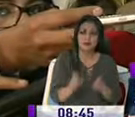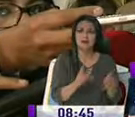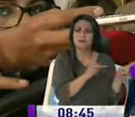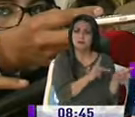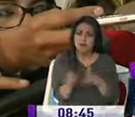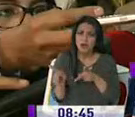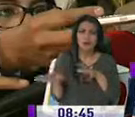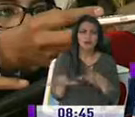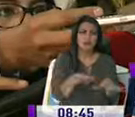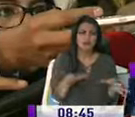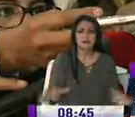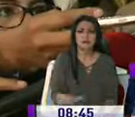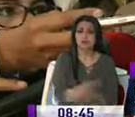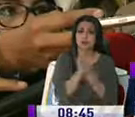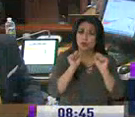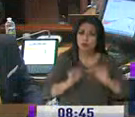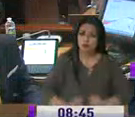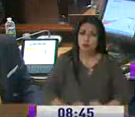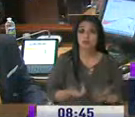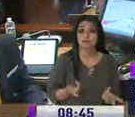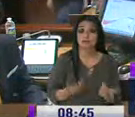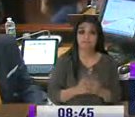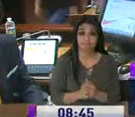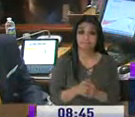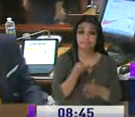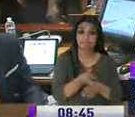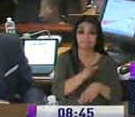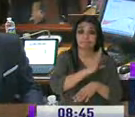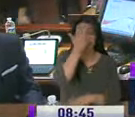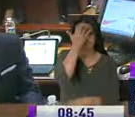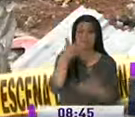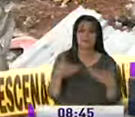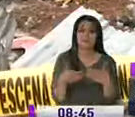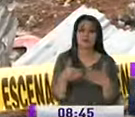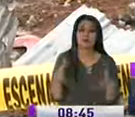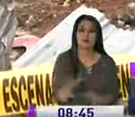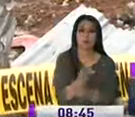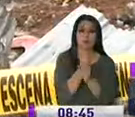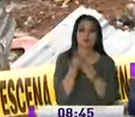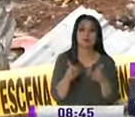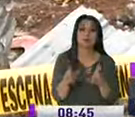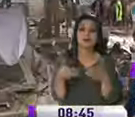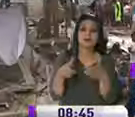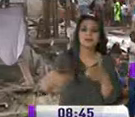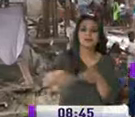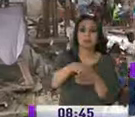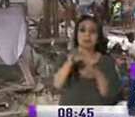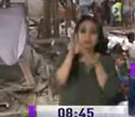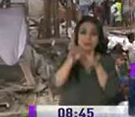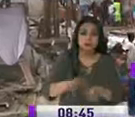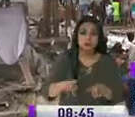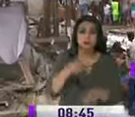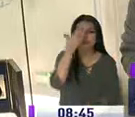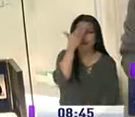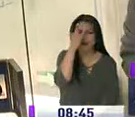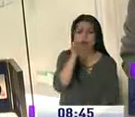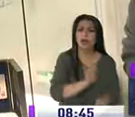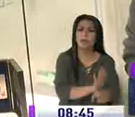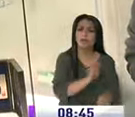Dirección de Aviación Civil que trabajaban en el aeropuerto de esta ciudad fueron detenidos. Una organización que estaba dedicada a lo que es el tráfico de